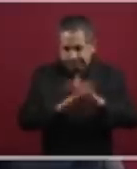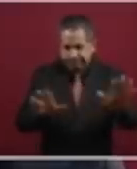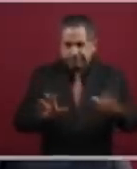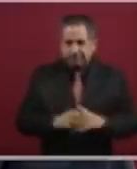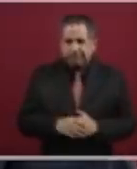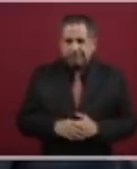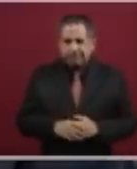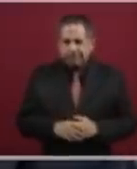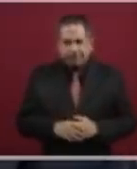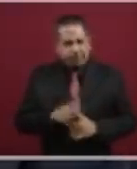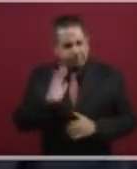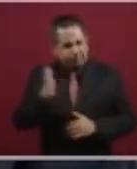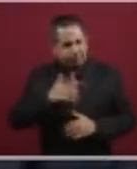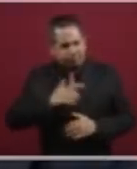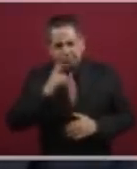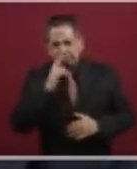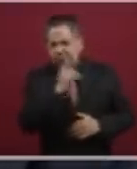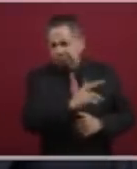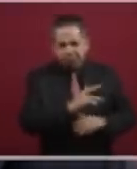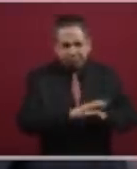ya le contestó, ¿no?